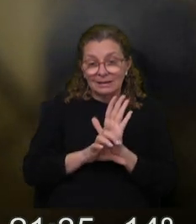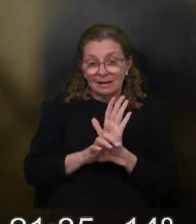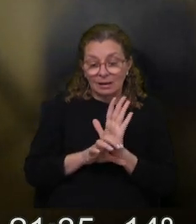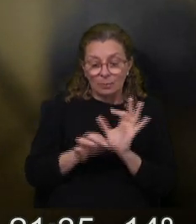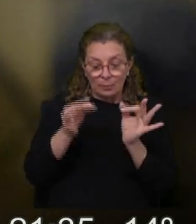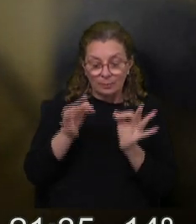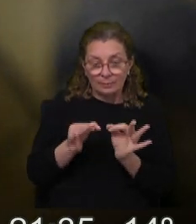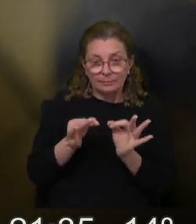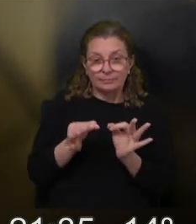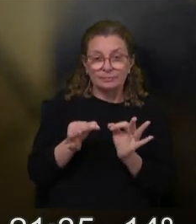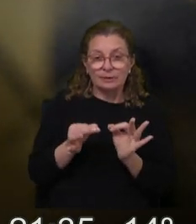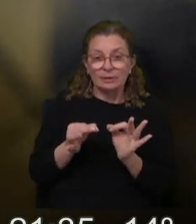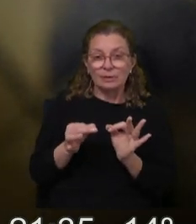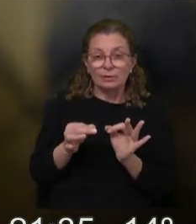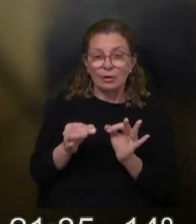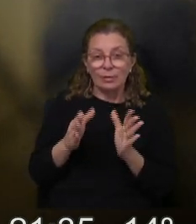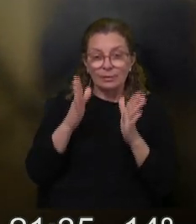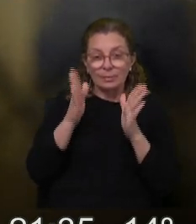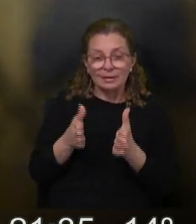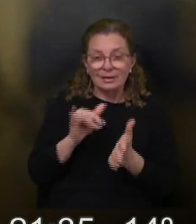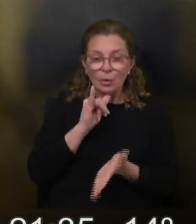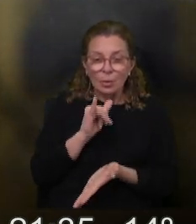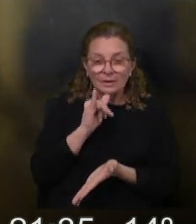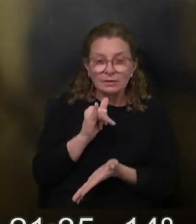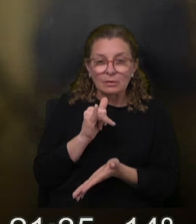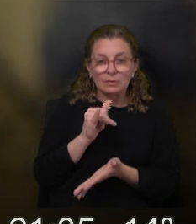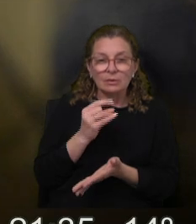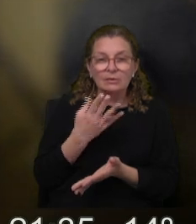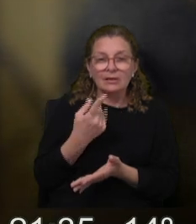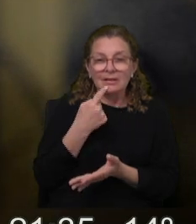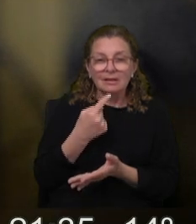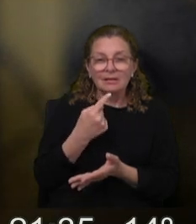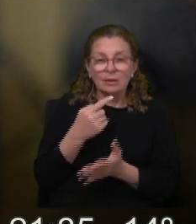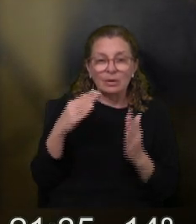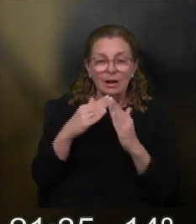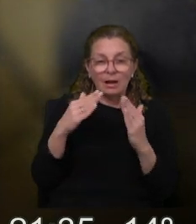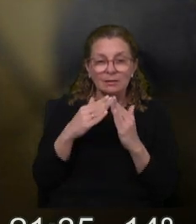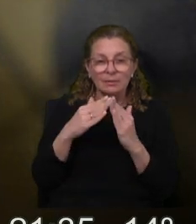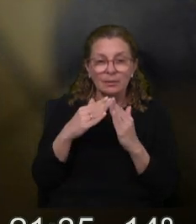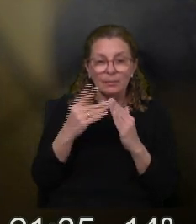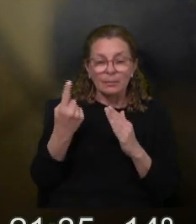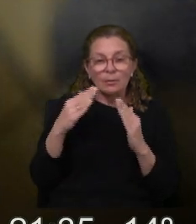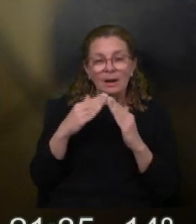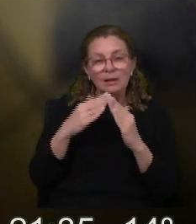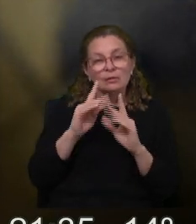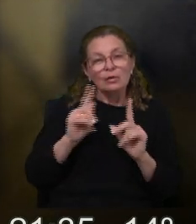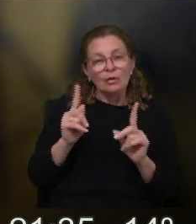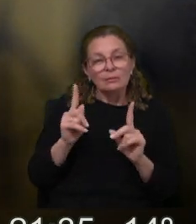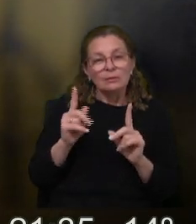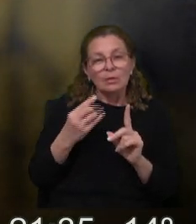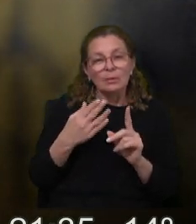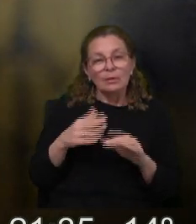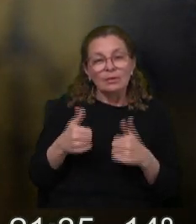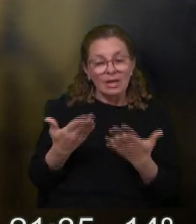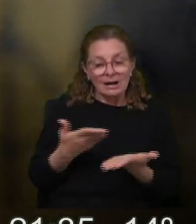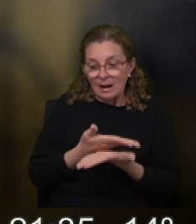concreta. Fue una decisión no vestir cada cuento con, bueno, entonces si sucede en una casa, pongamos una casa. No, es como darle